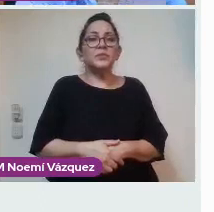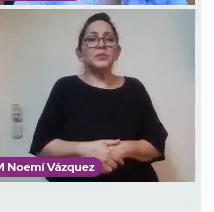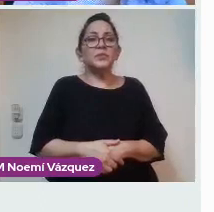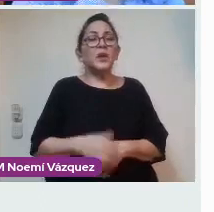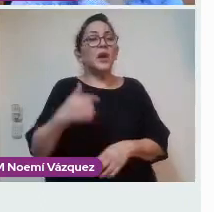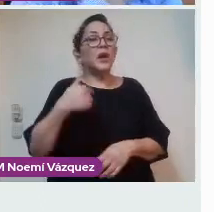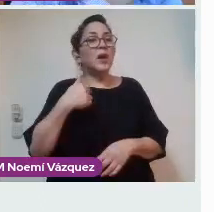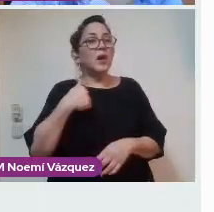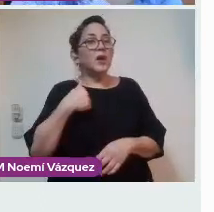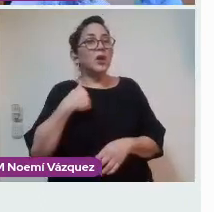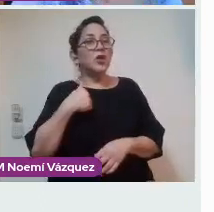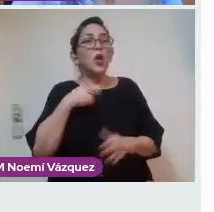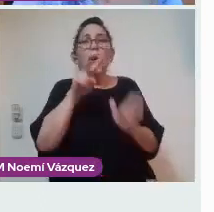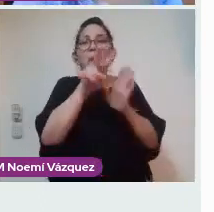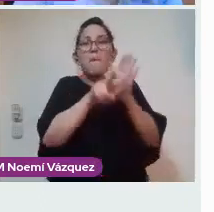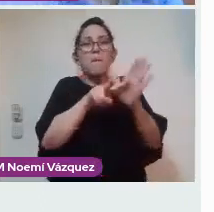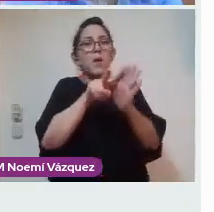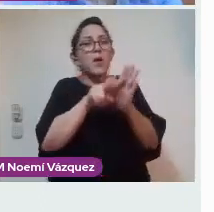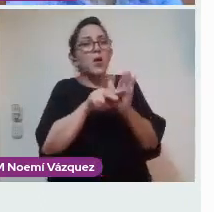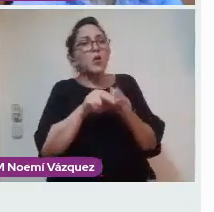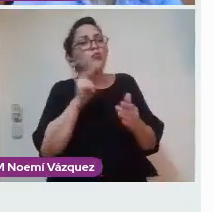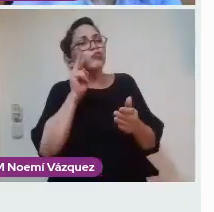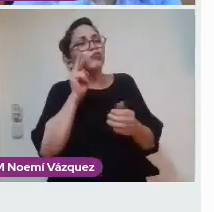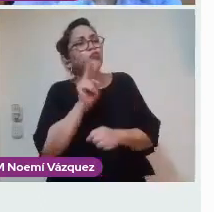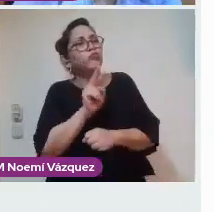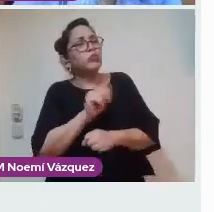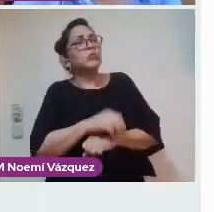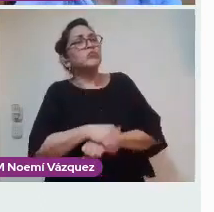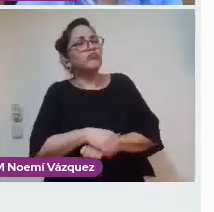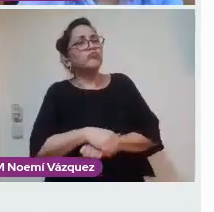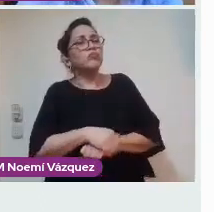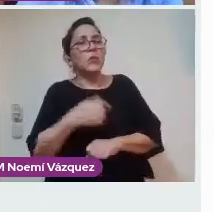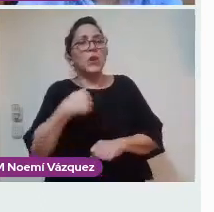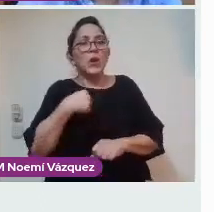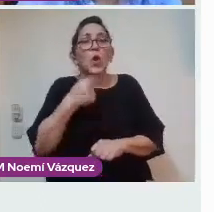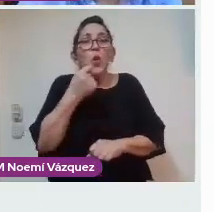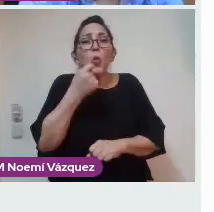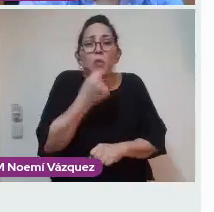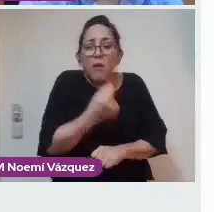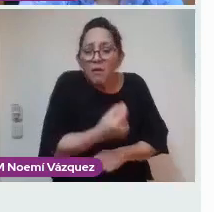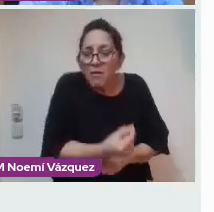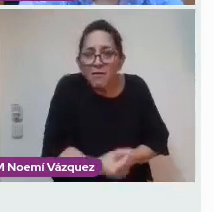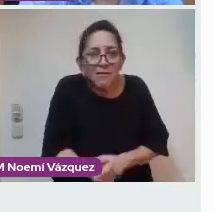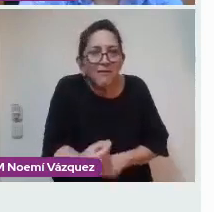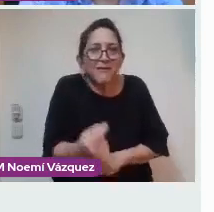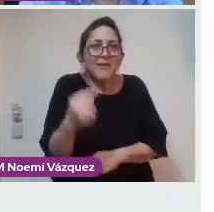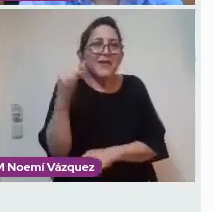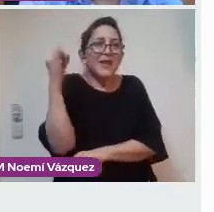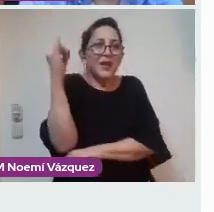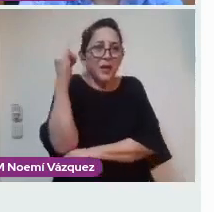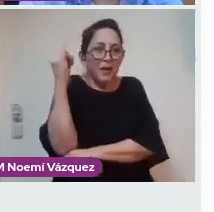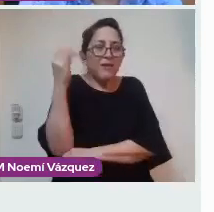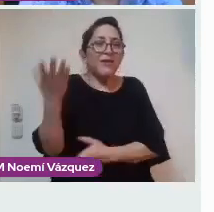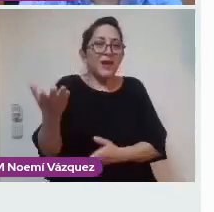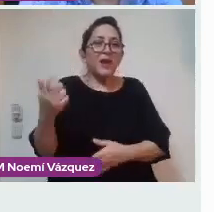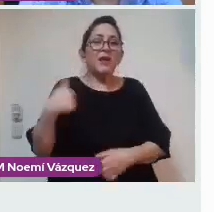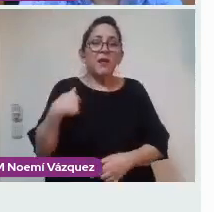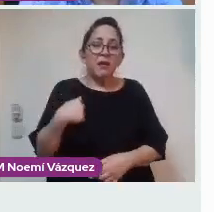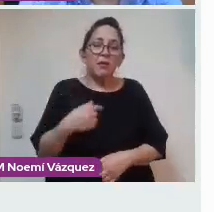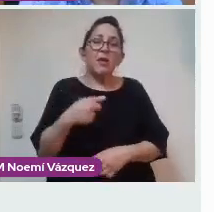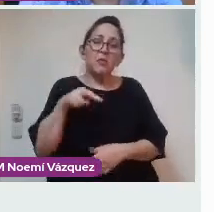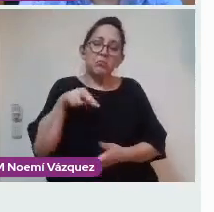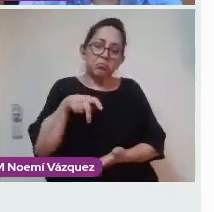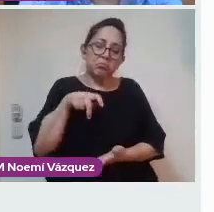veía un video en donde una niña muy pequeña, como de kinder, iba lamentándose y llorando y